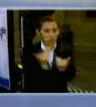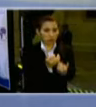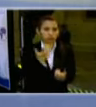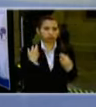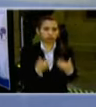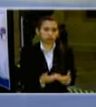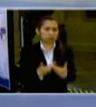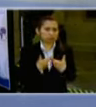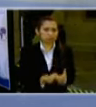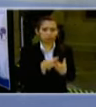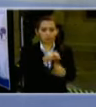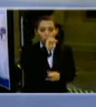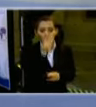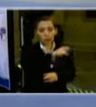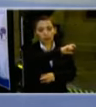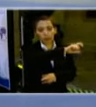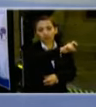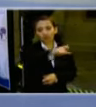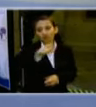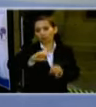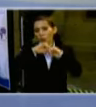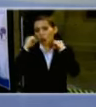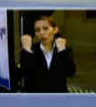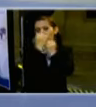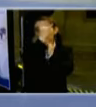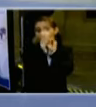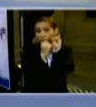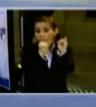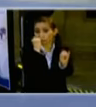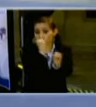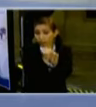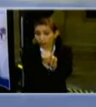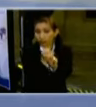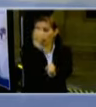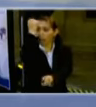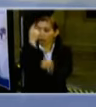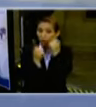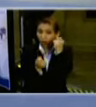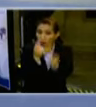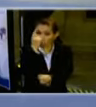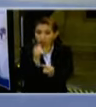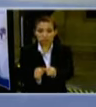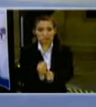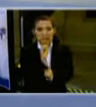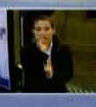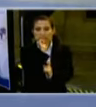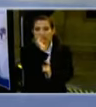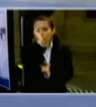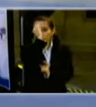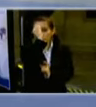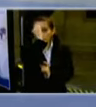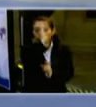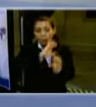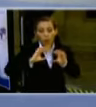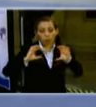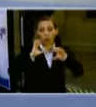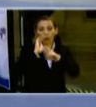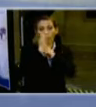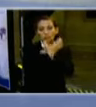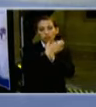se destinó a otros organismos internacionales, algunos de ellos tampoco conocidos como la Comisión